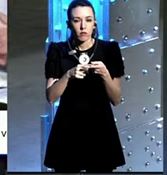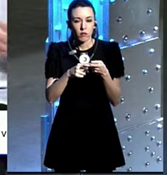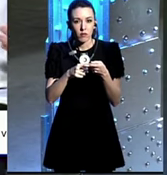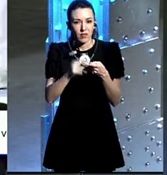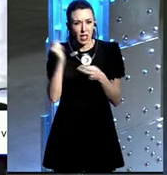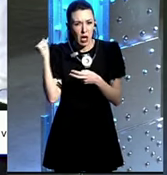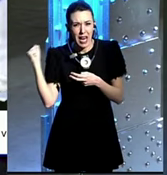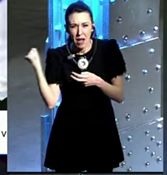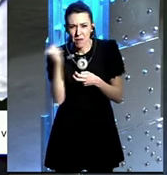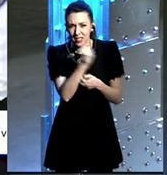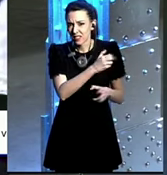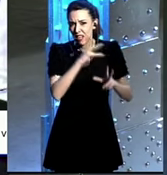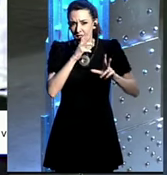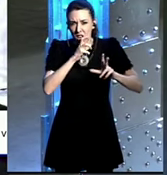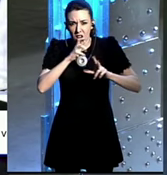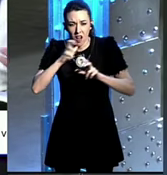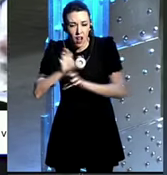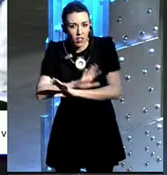las masacres fueron terribles.